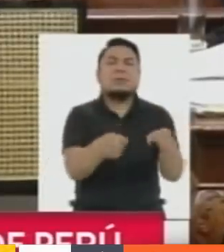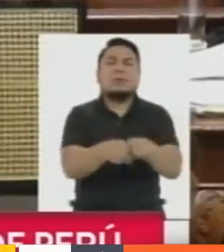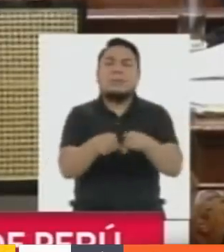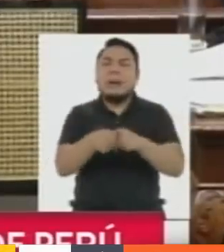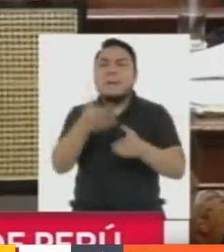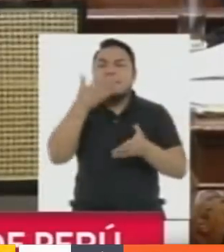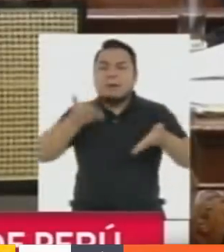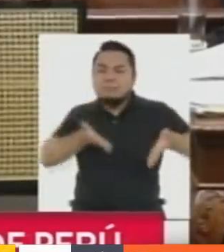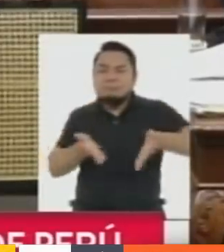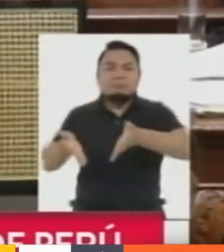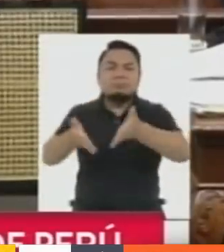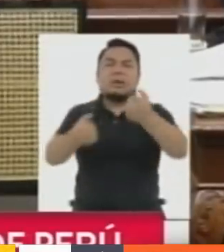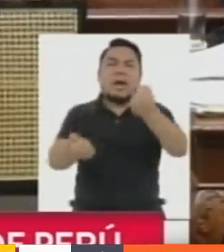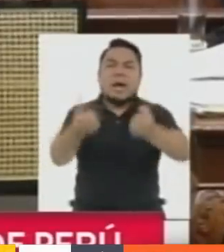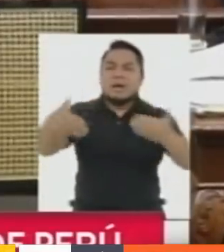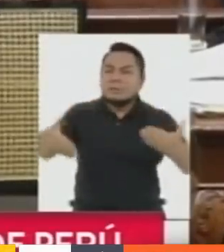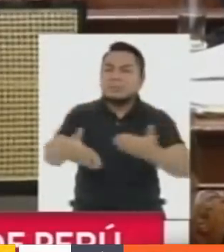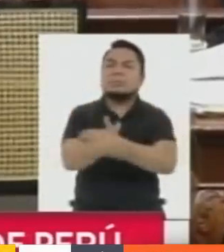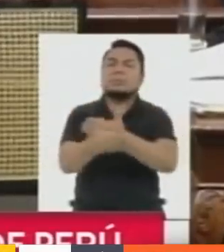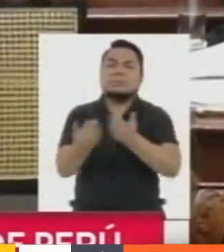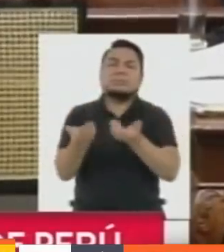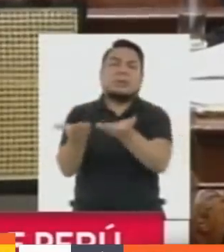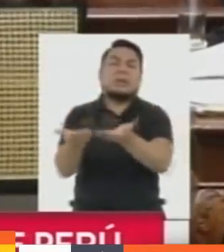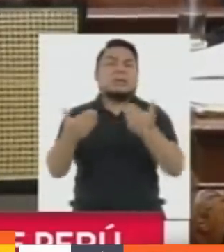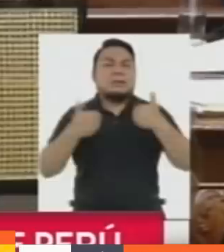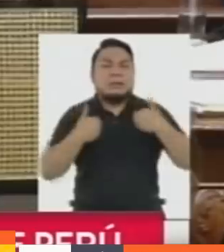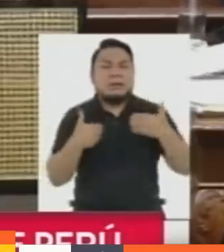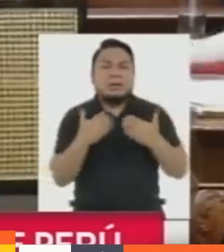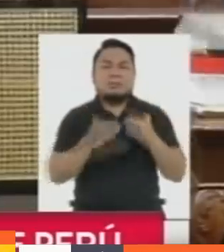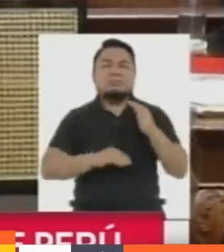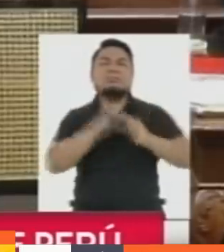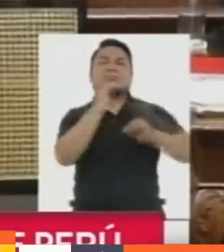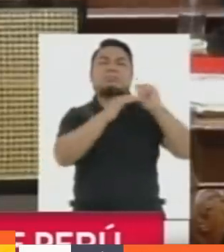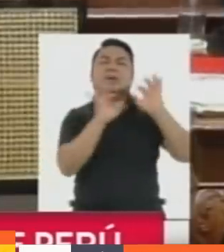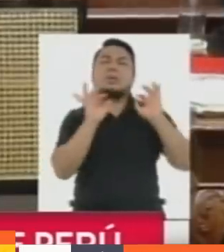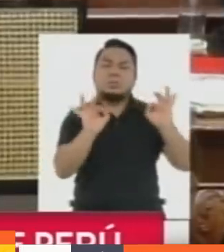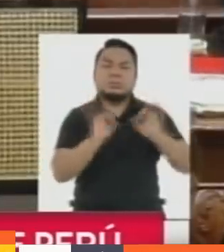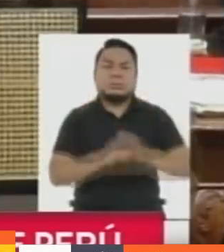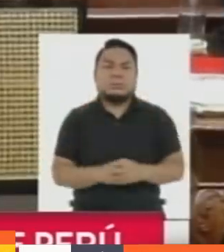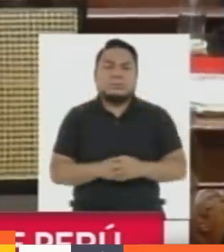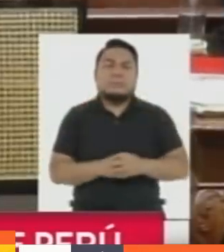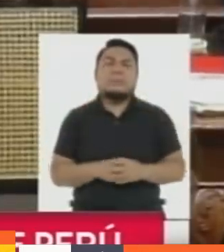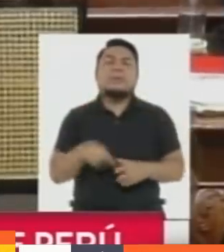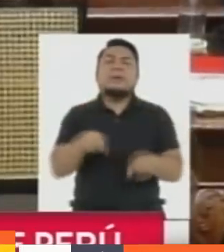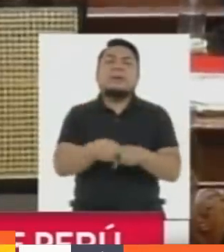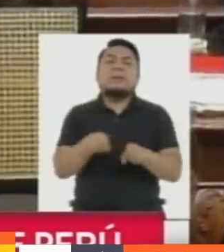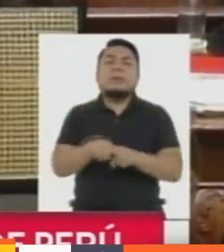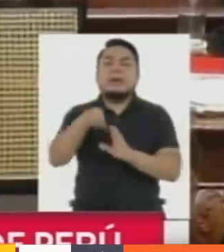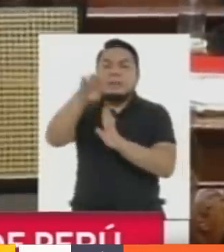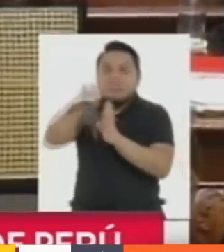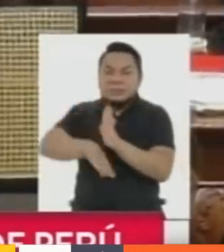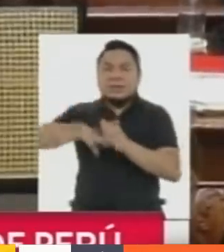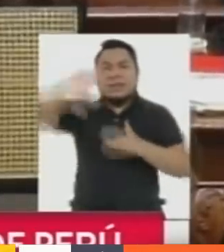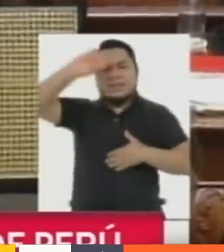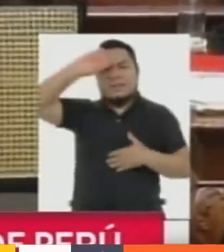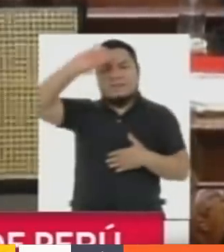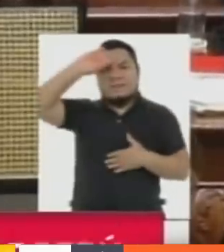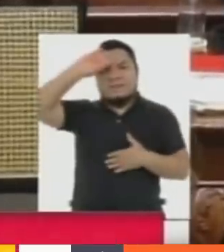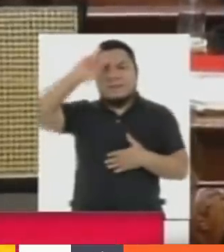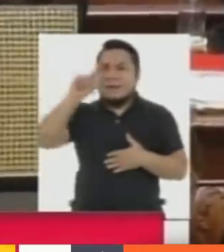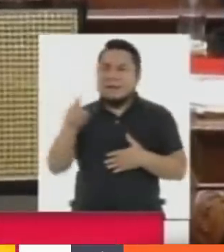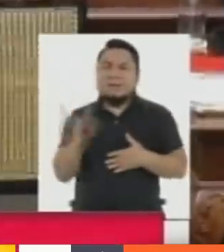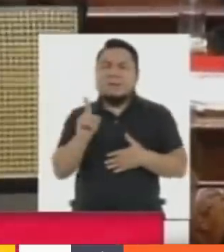trans actividad tener una infraestructura justa reducir enfermedades que no deberíamos